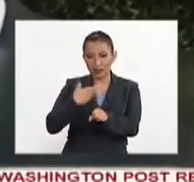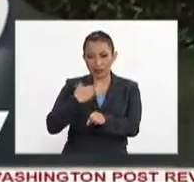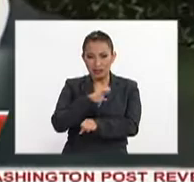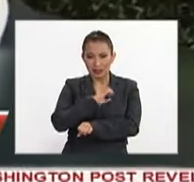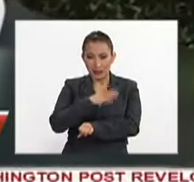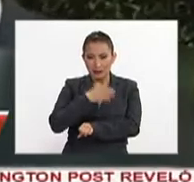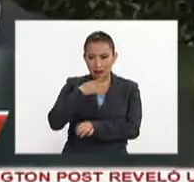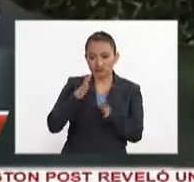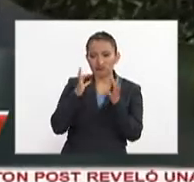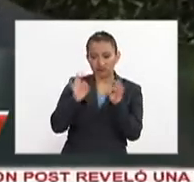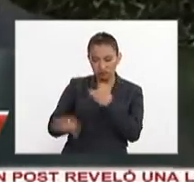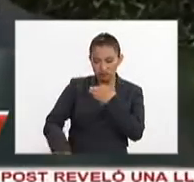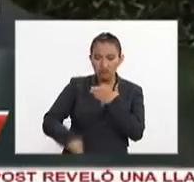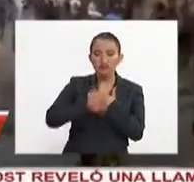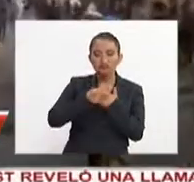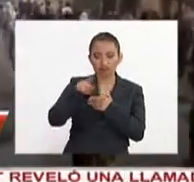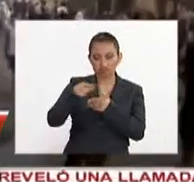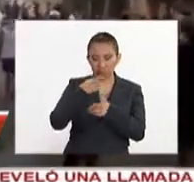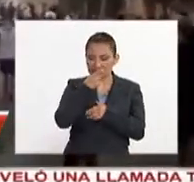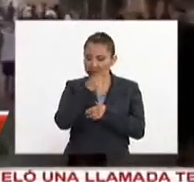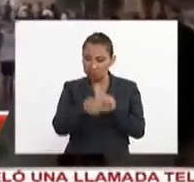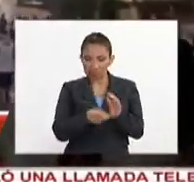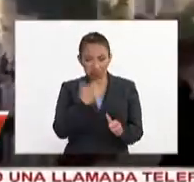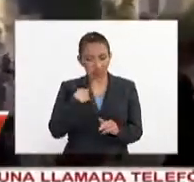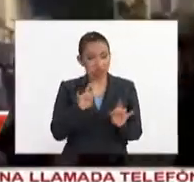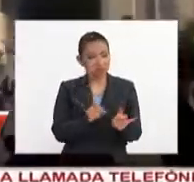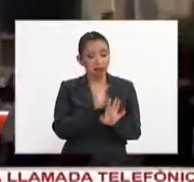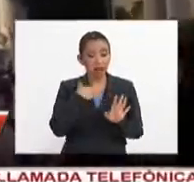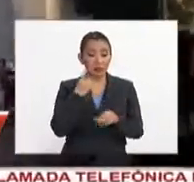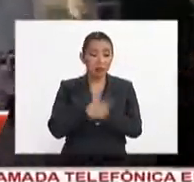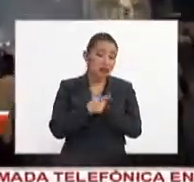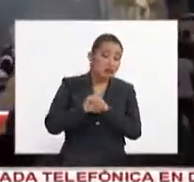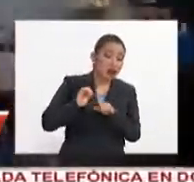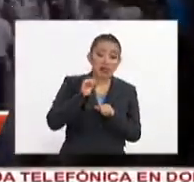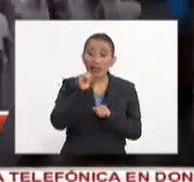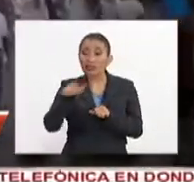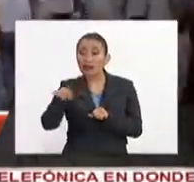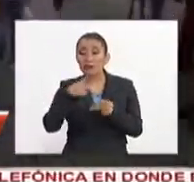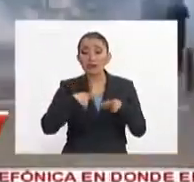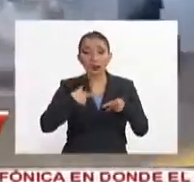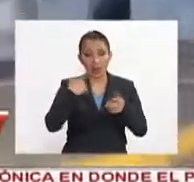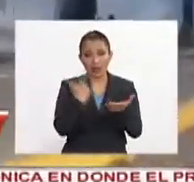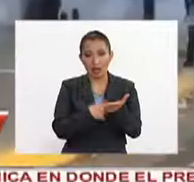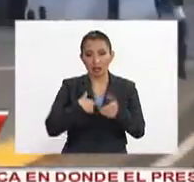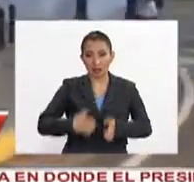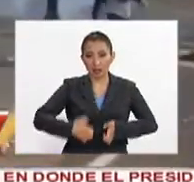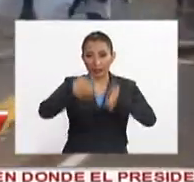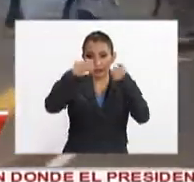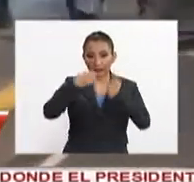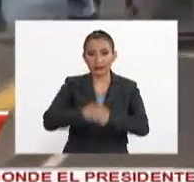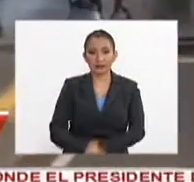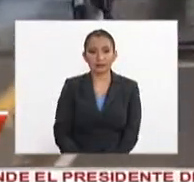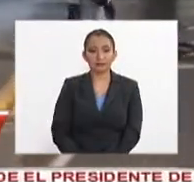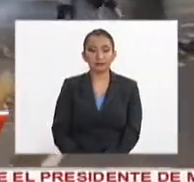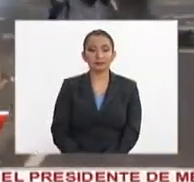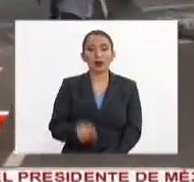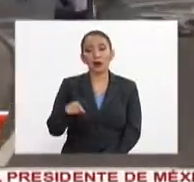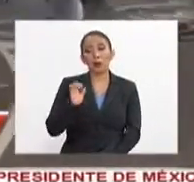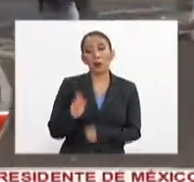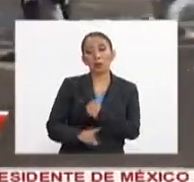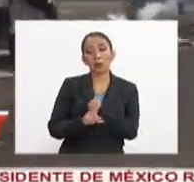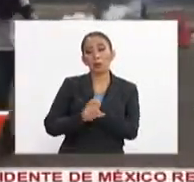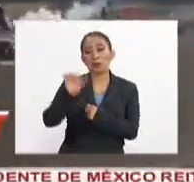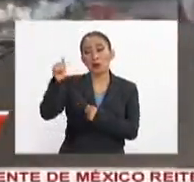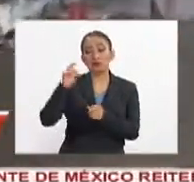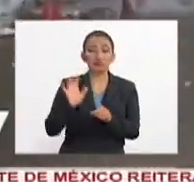Jesús Silva confirmó el ataque y reiteró que el incidente no causó lesiones en las personas que se encontraban en la sede diplomática o problemas